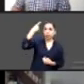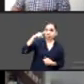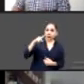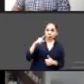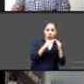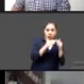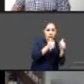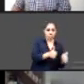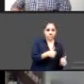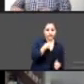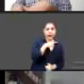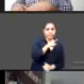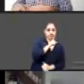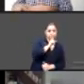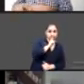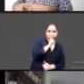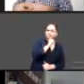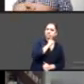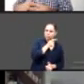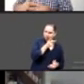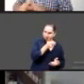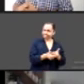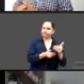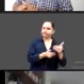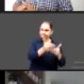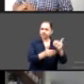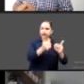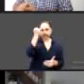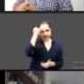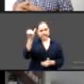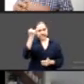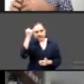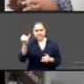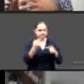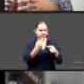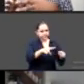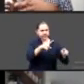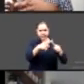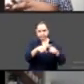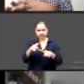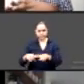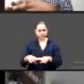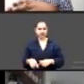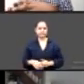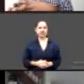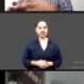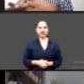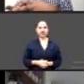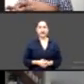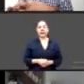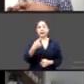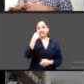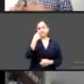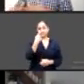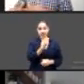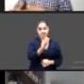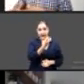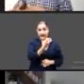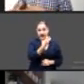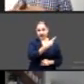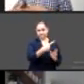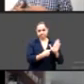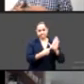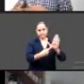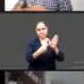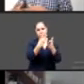Comenzamos con la siguiente. Diapositiva, por favor. Quisiera darles esta idea de proyecto productivo. También estamos